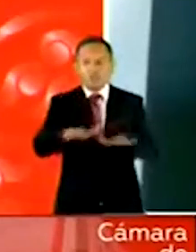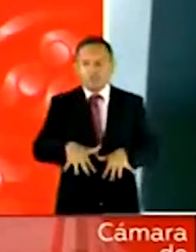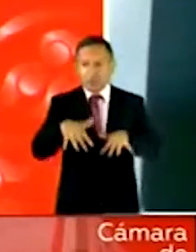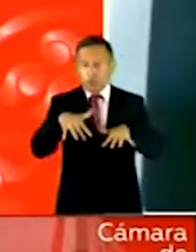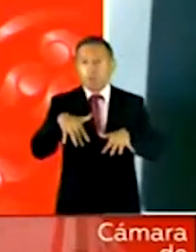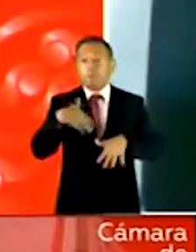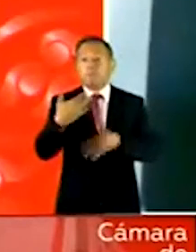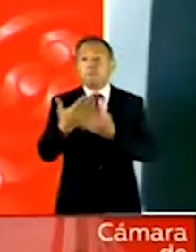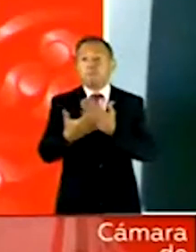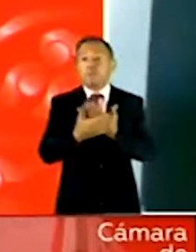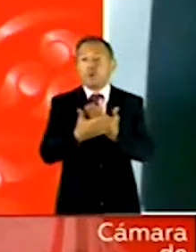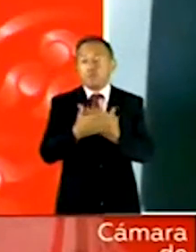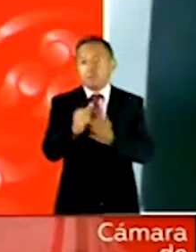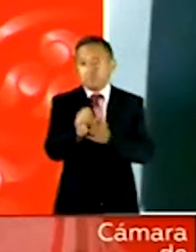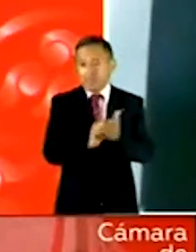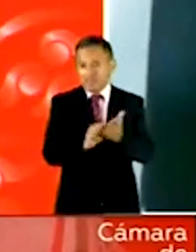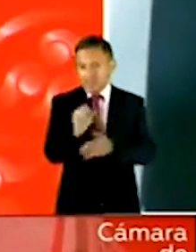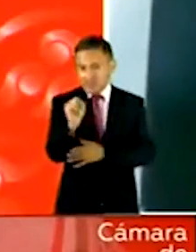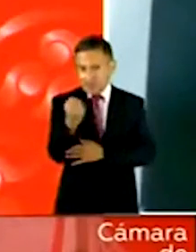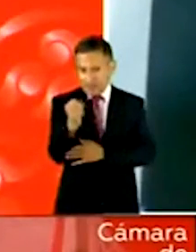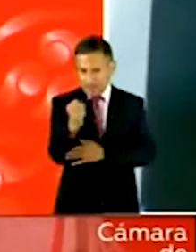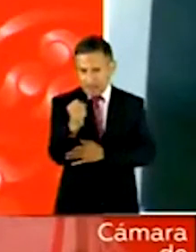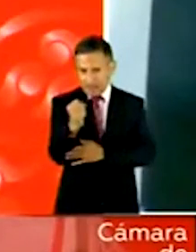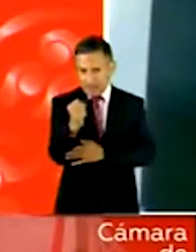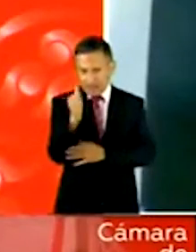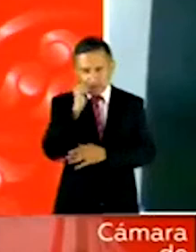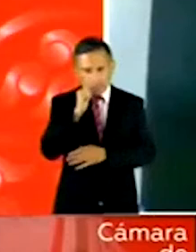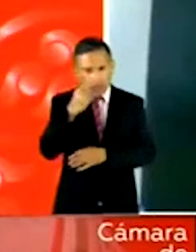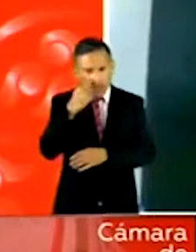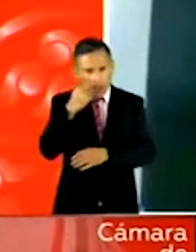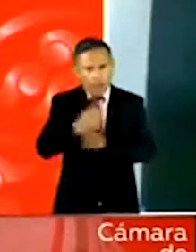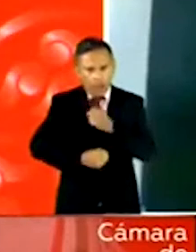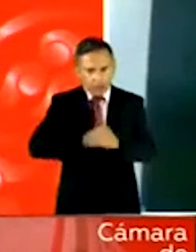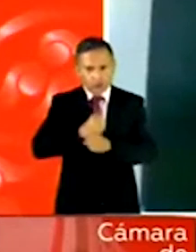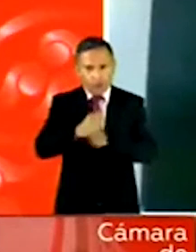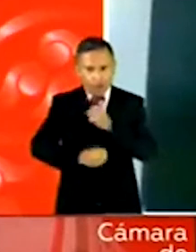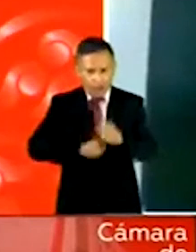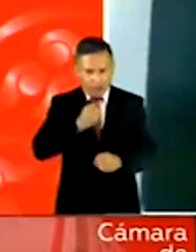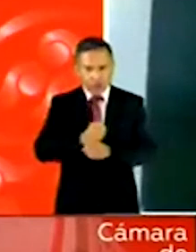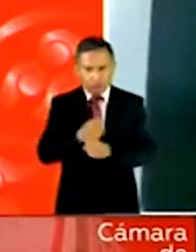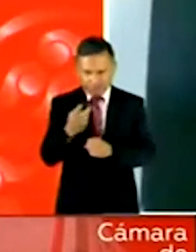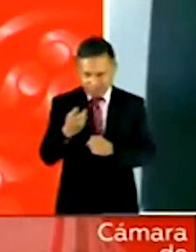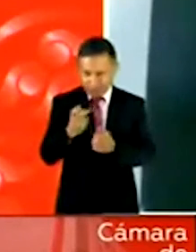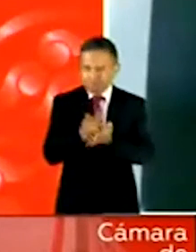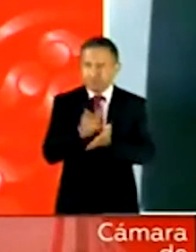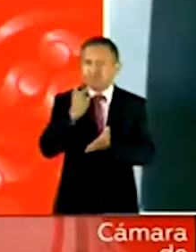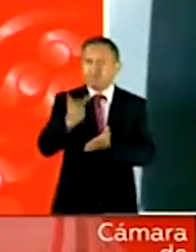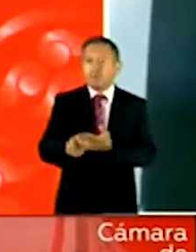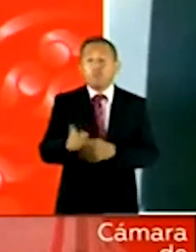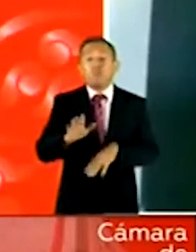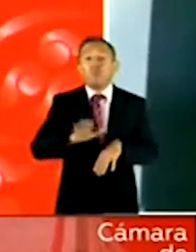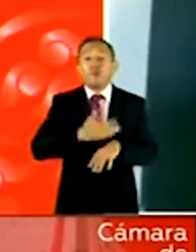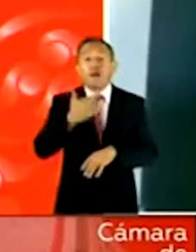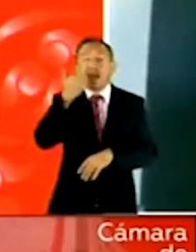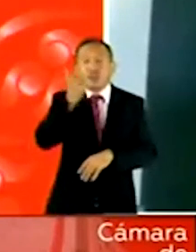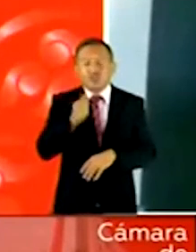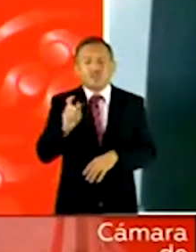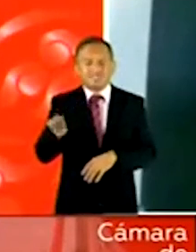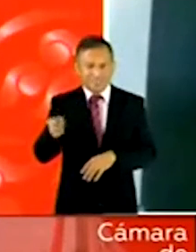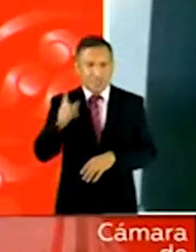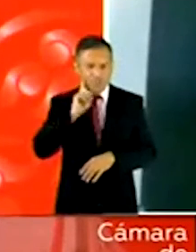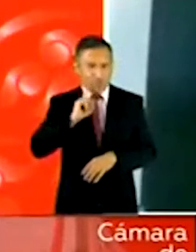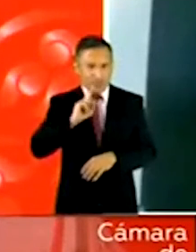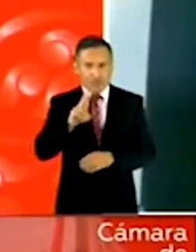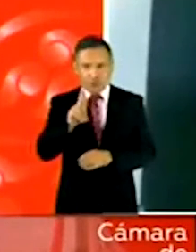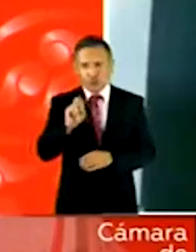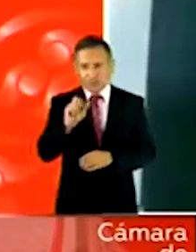de septiembre de cada año, en conmemoración del aniversario luctuoso de Rosario Castellanos, para lo cual la Comisión